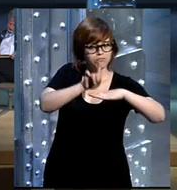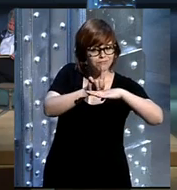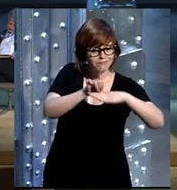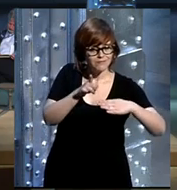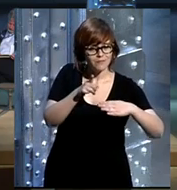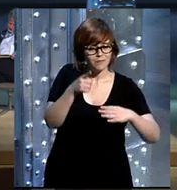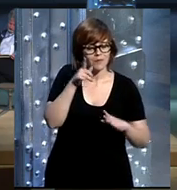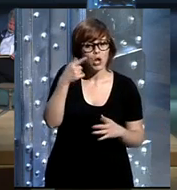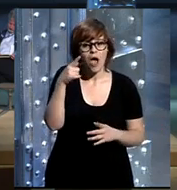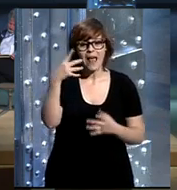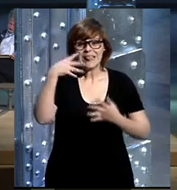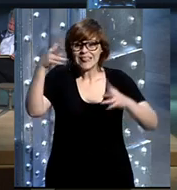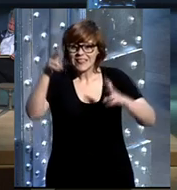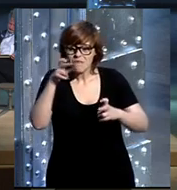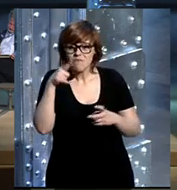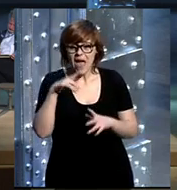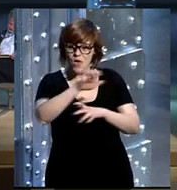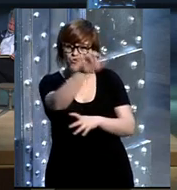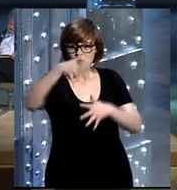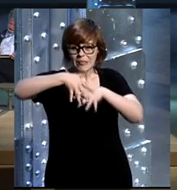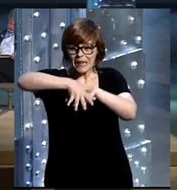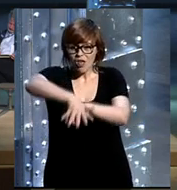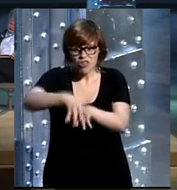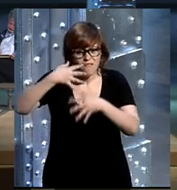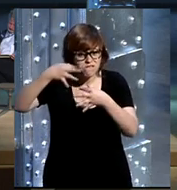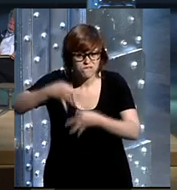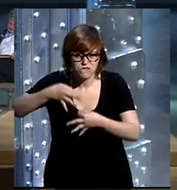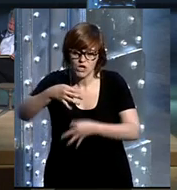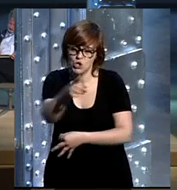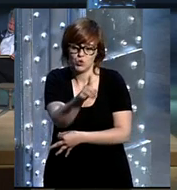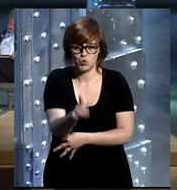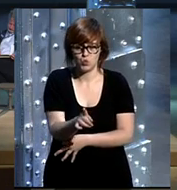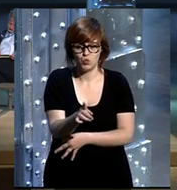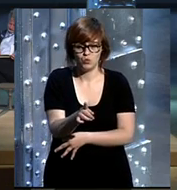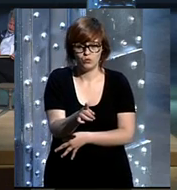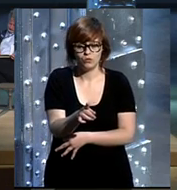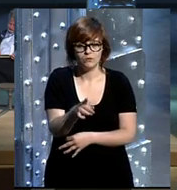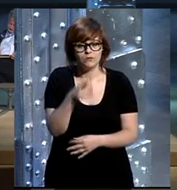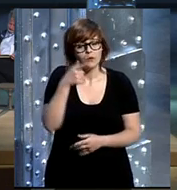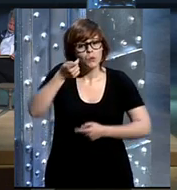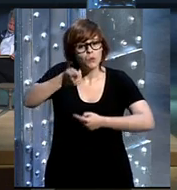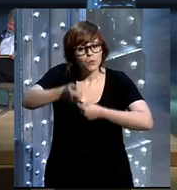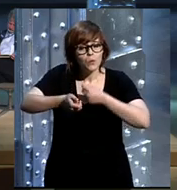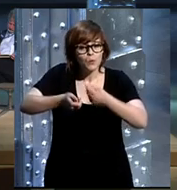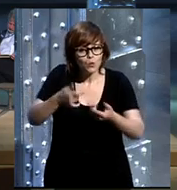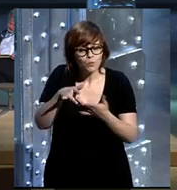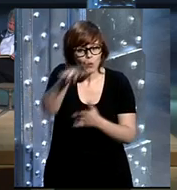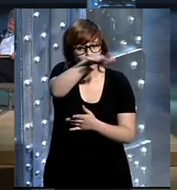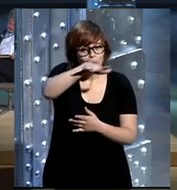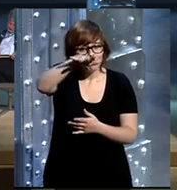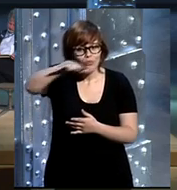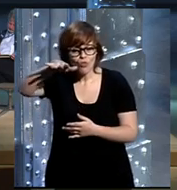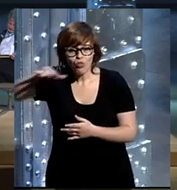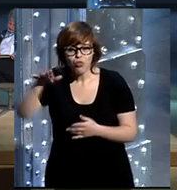el grado de integración de Europa no es tan grande para que no empiecen a aparecer diferencias y pudiese haber, digamos, zonas,